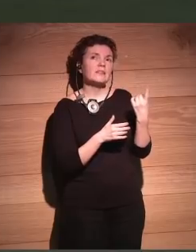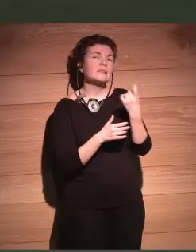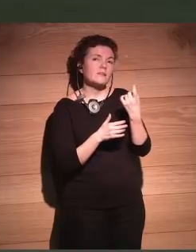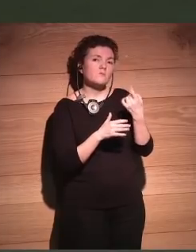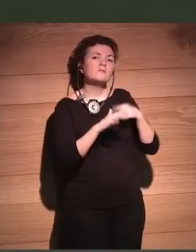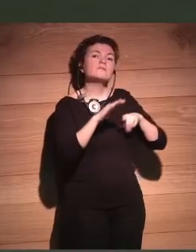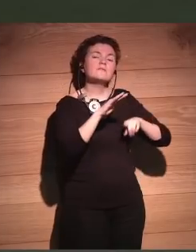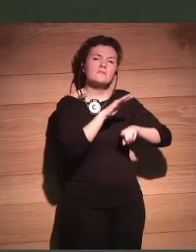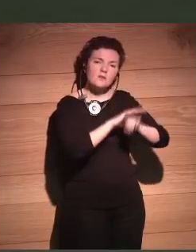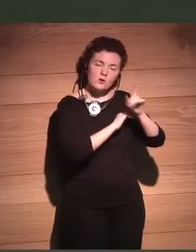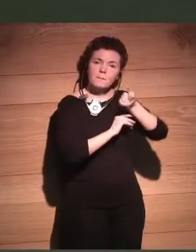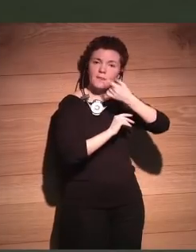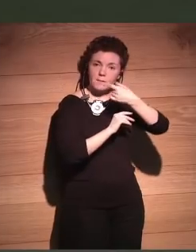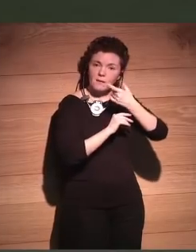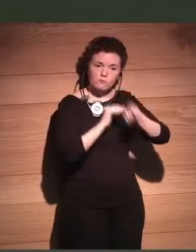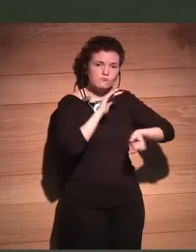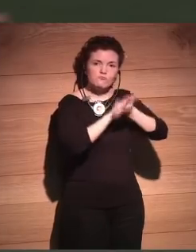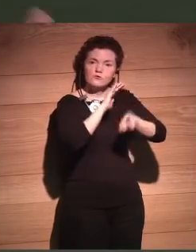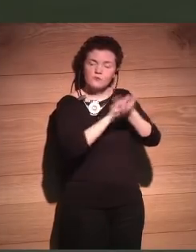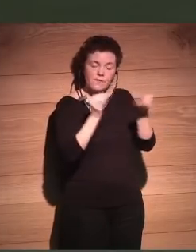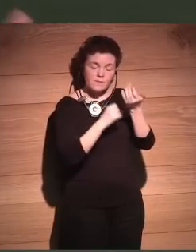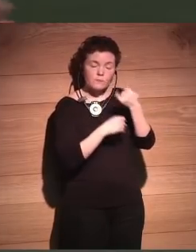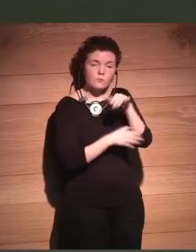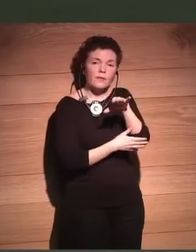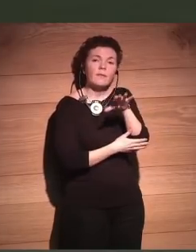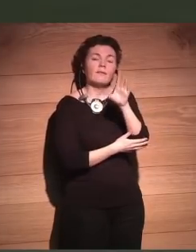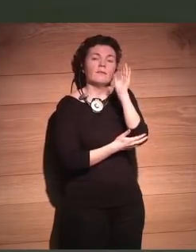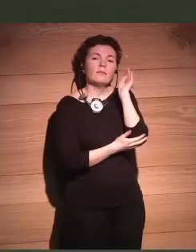se desarrollen medicamentos. Lógicamente, entendemos